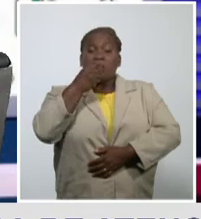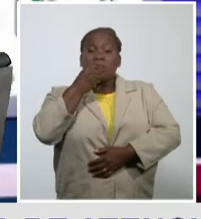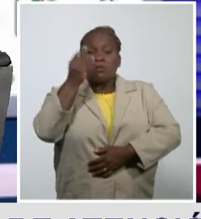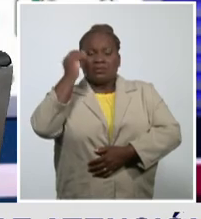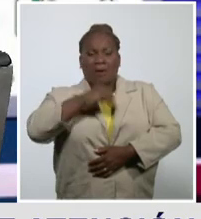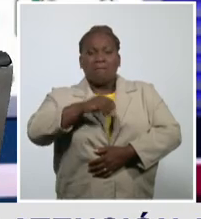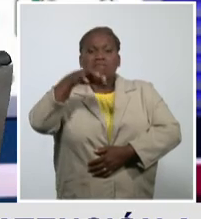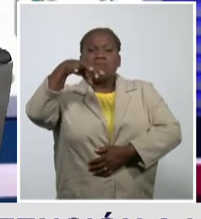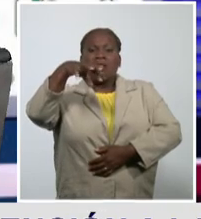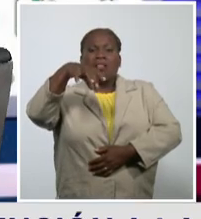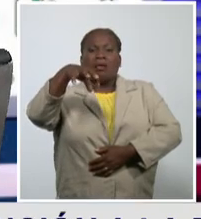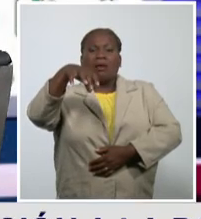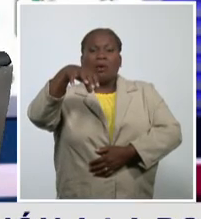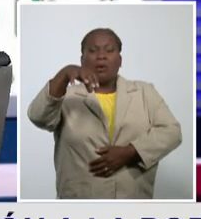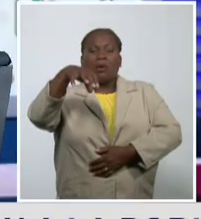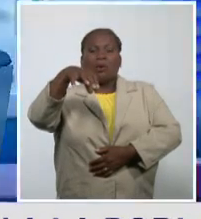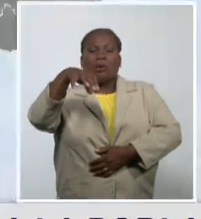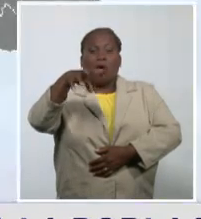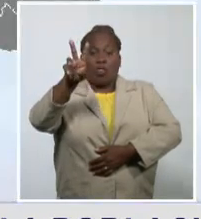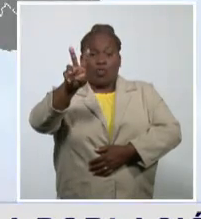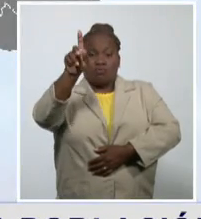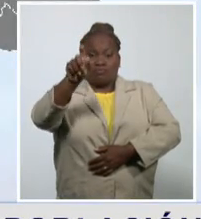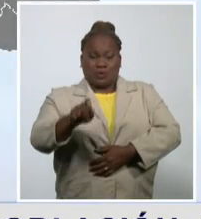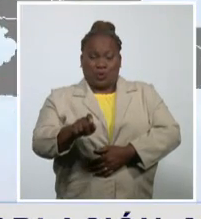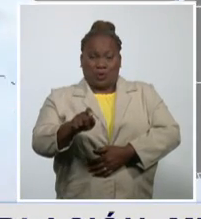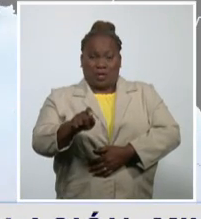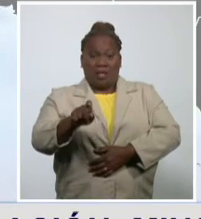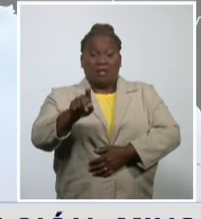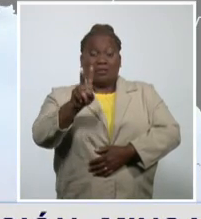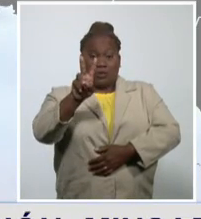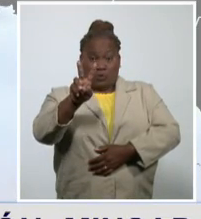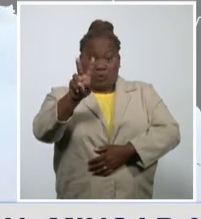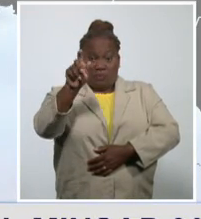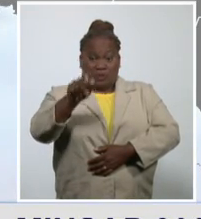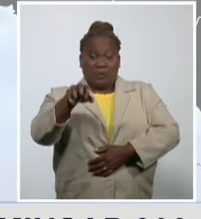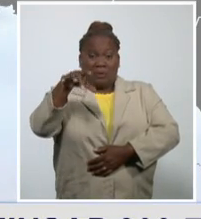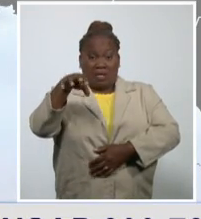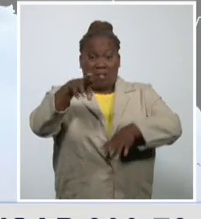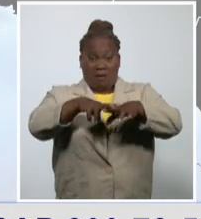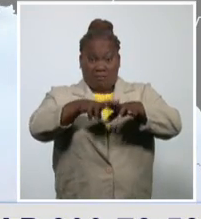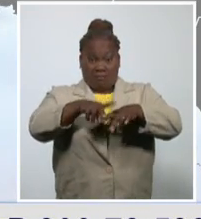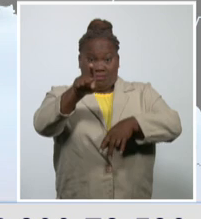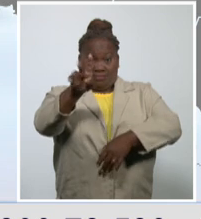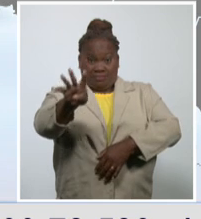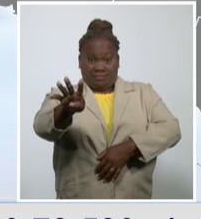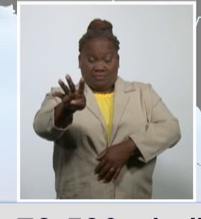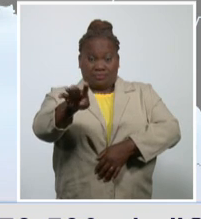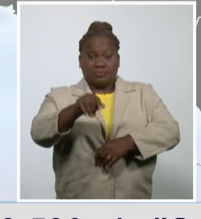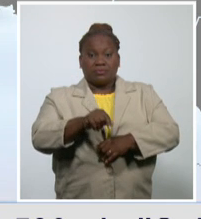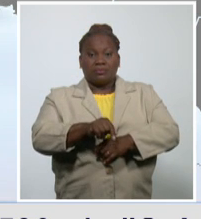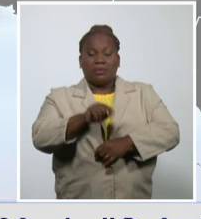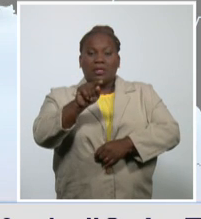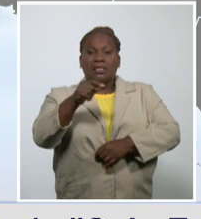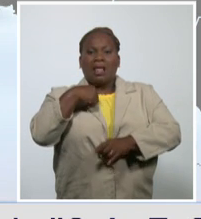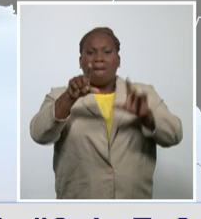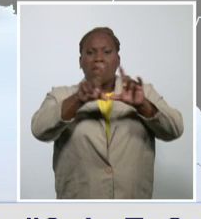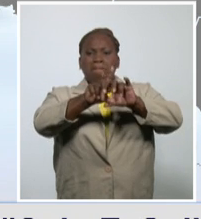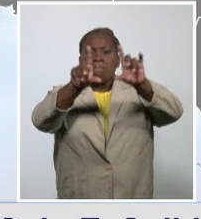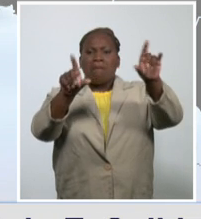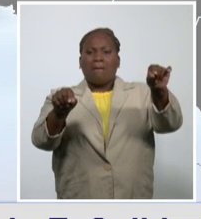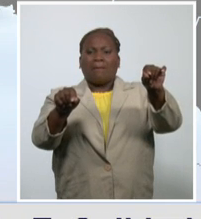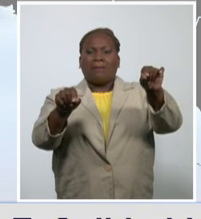Pinar del Río hay 2 casos, se reportaron 2 casos, en La Habana 14, ahí usted tiene el mapa,